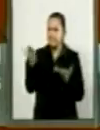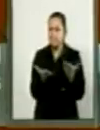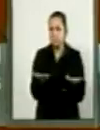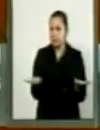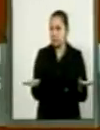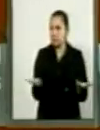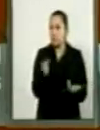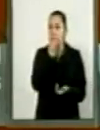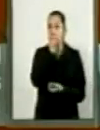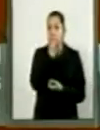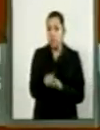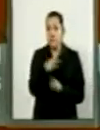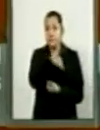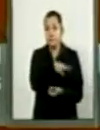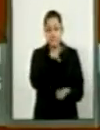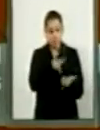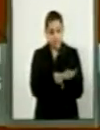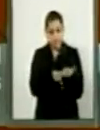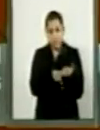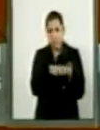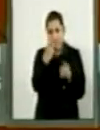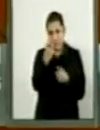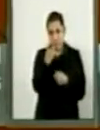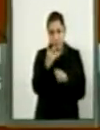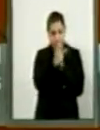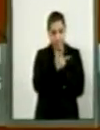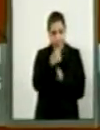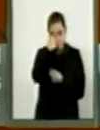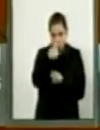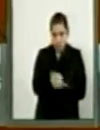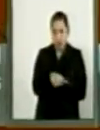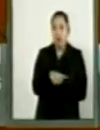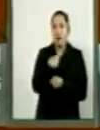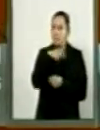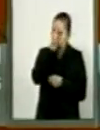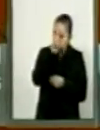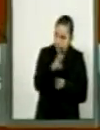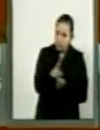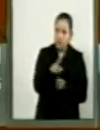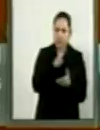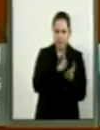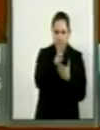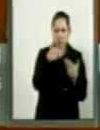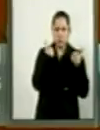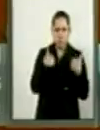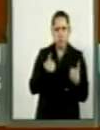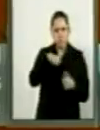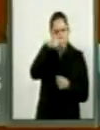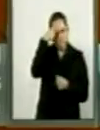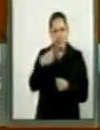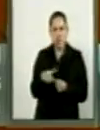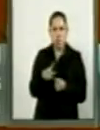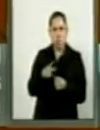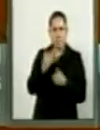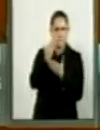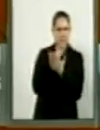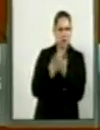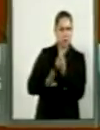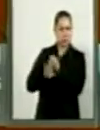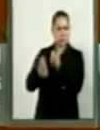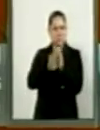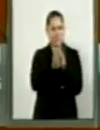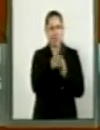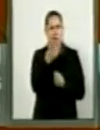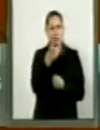la tradición de responsabilidad y de respeto a los derechos humanos que siempre ha tenido nuestro país.